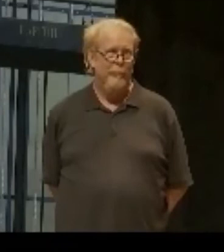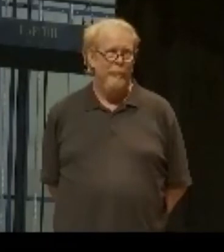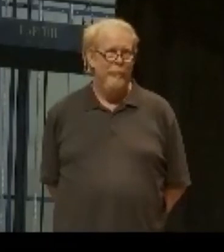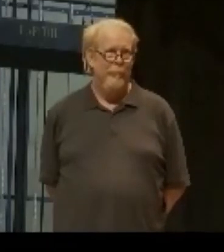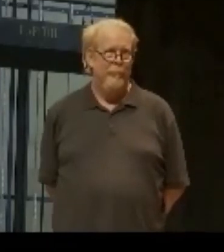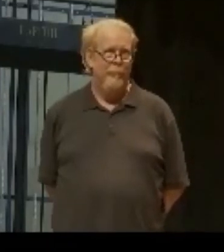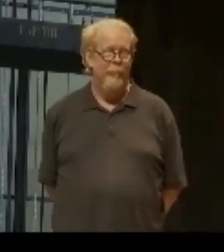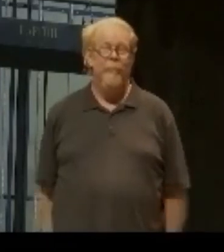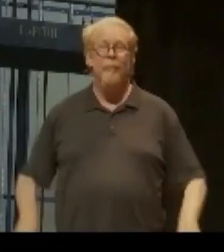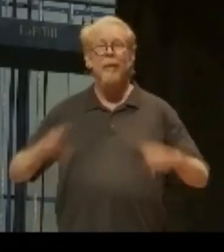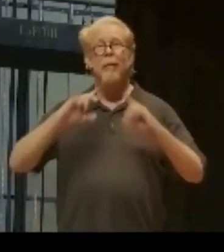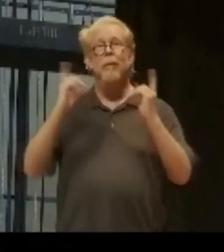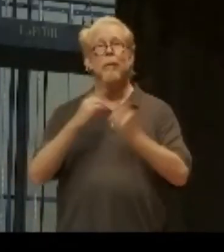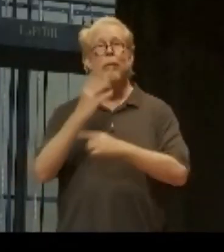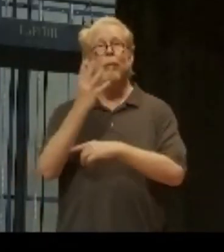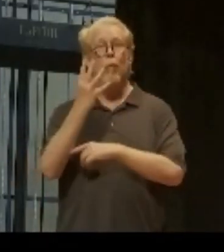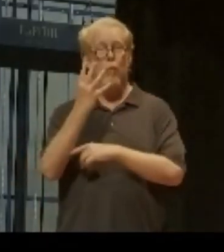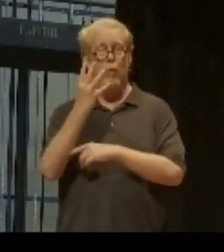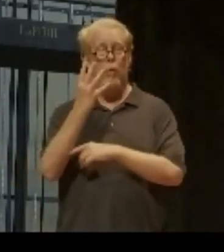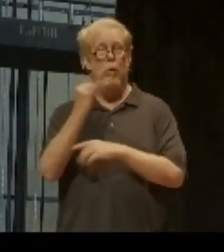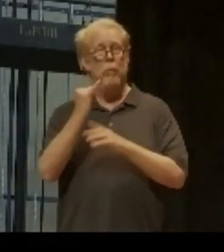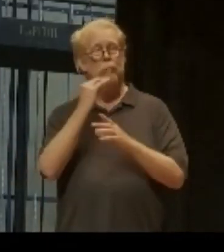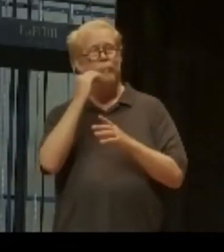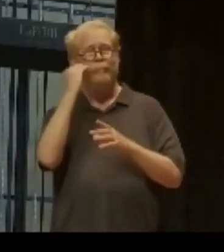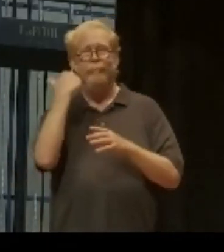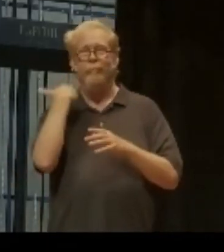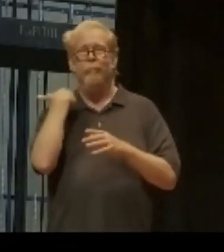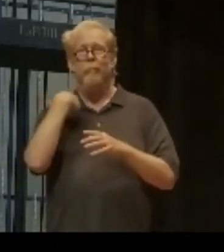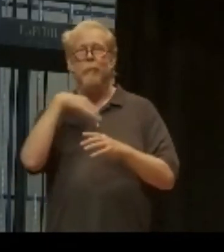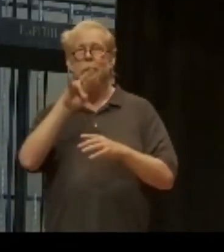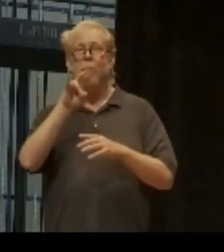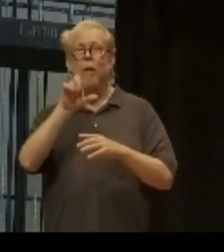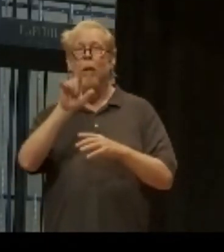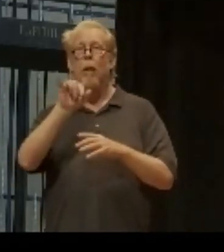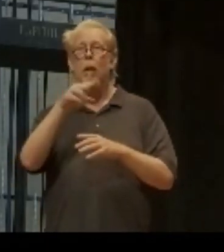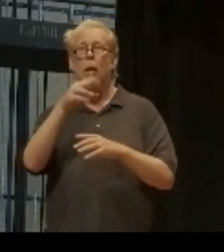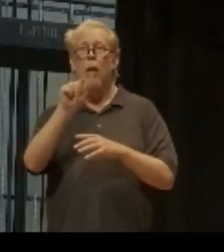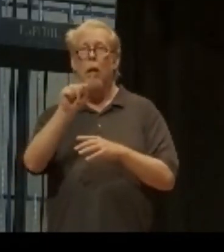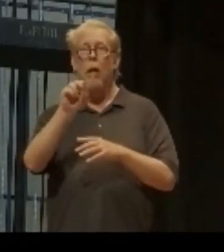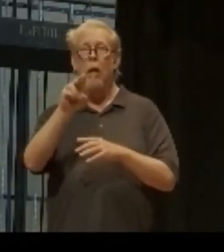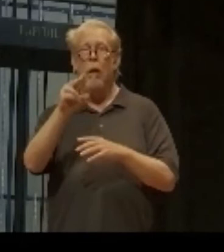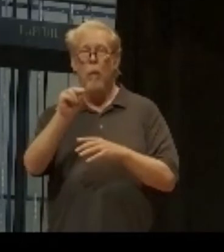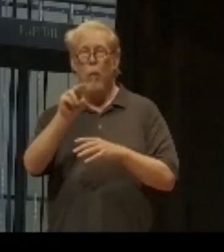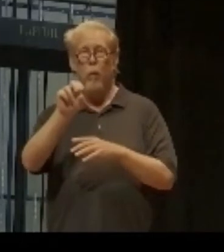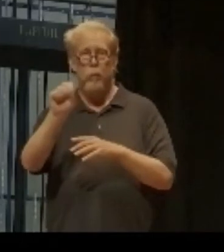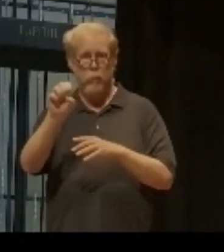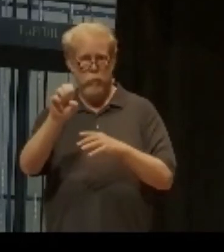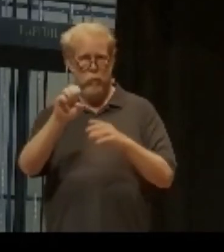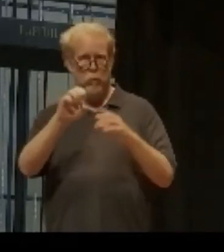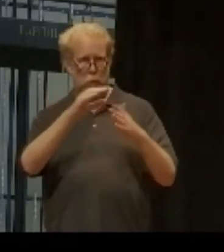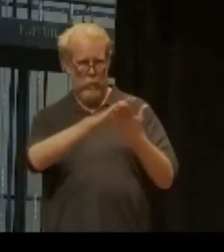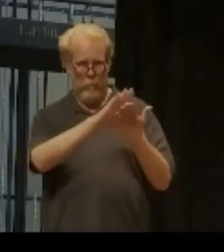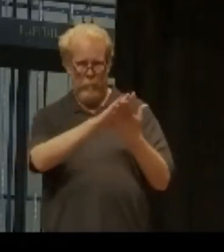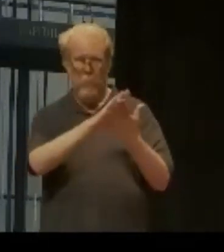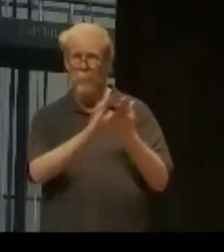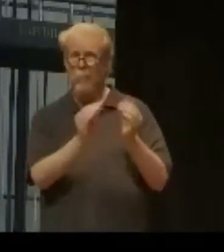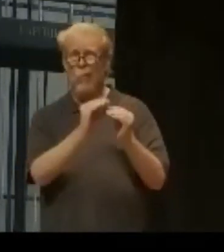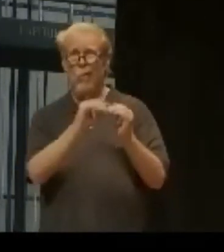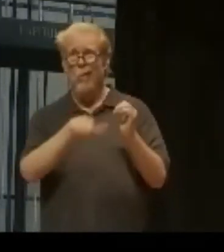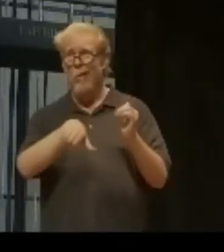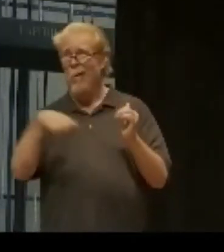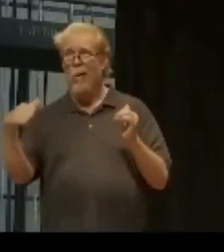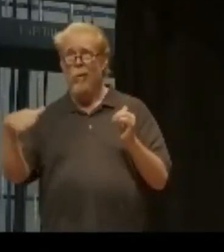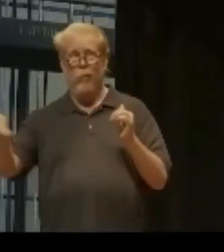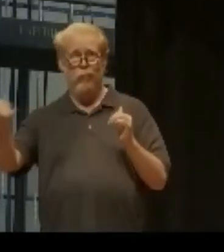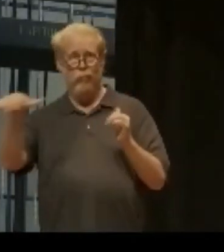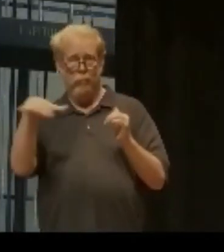socioemocional. El Distrito 4 es hogar también de 7 campus de Lighthouse o Faro, más que en